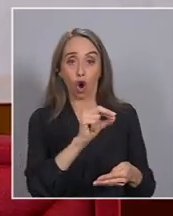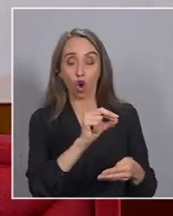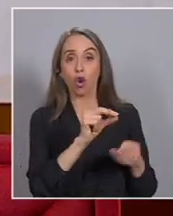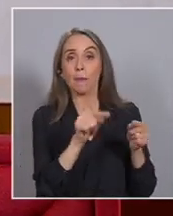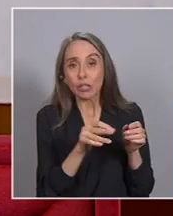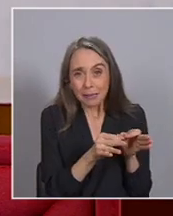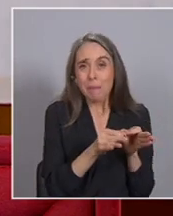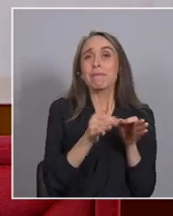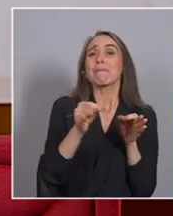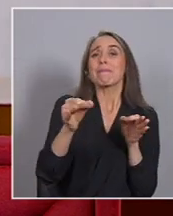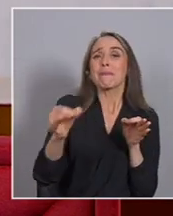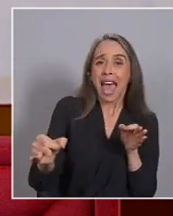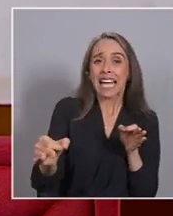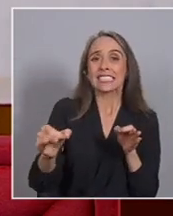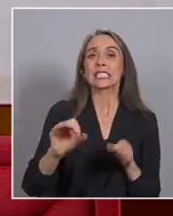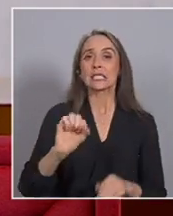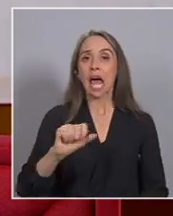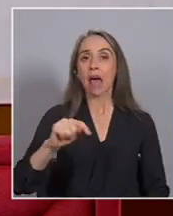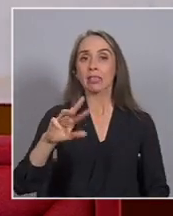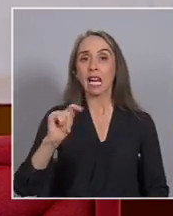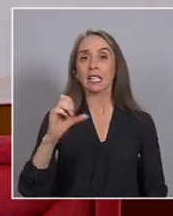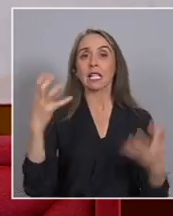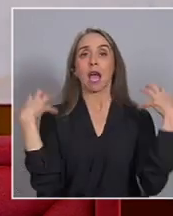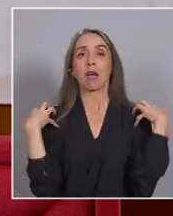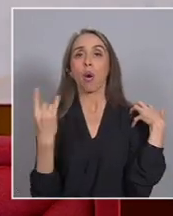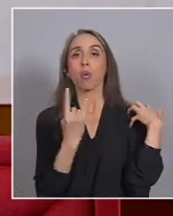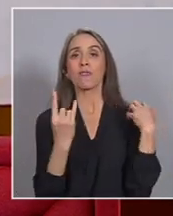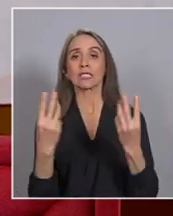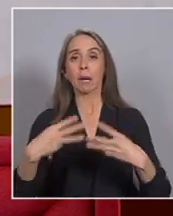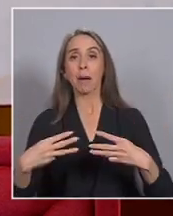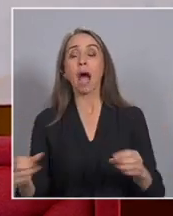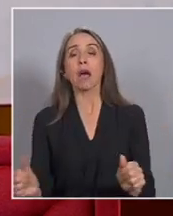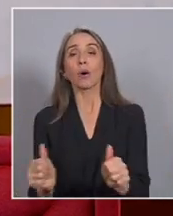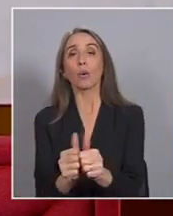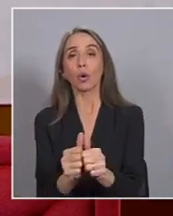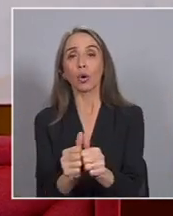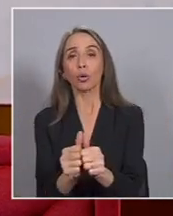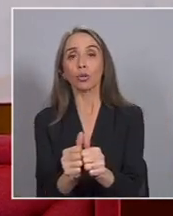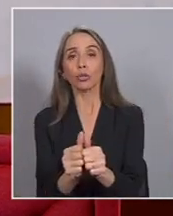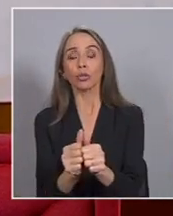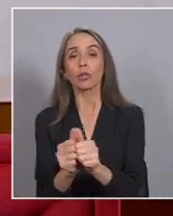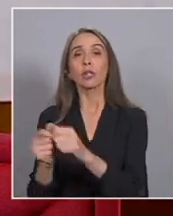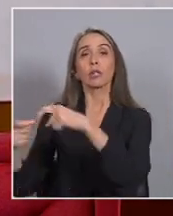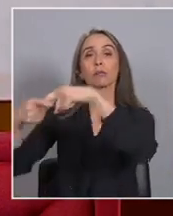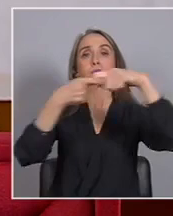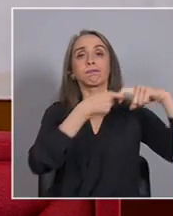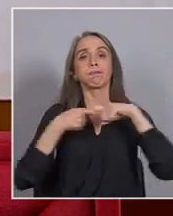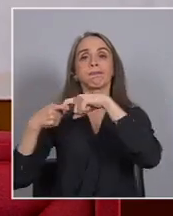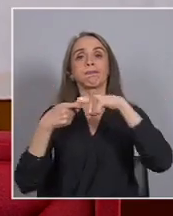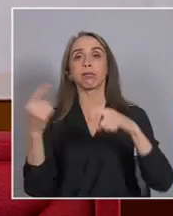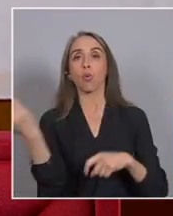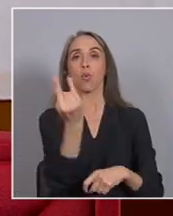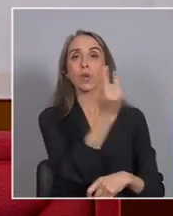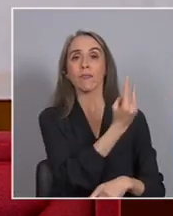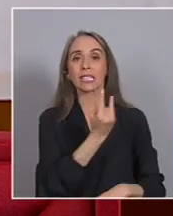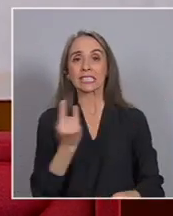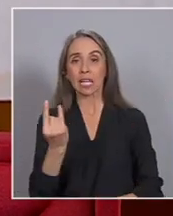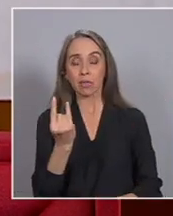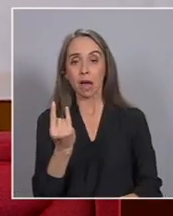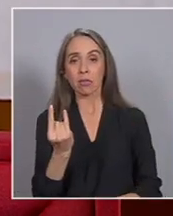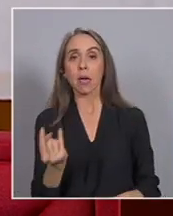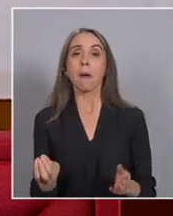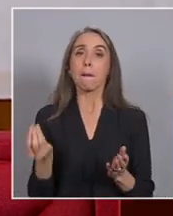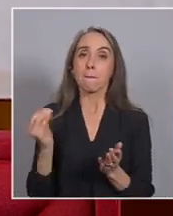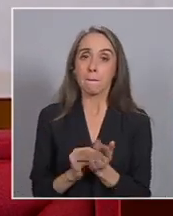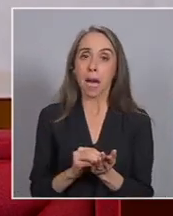Toro, que será liderado por la Universidad de Magallanes en conjunto con un consorcio de universidades. Para